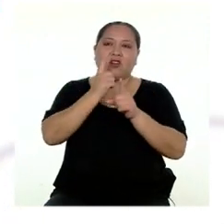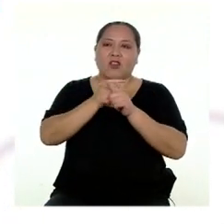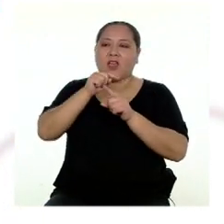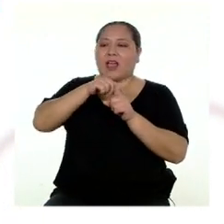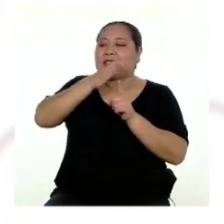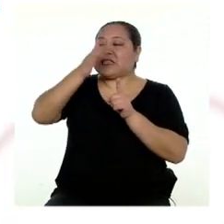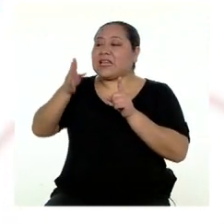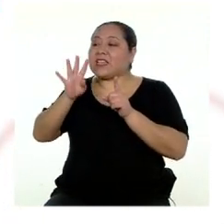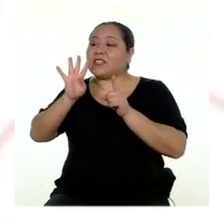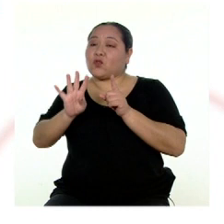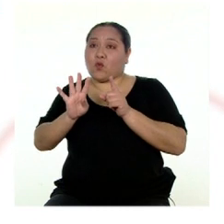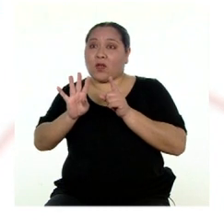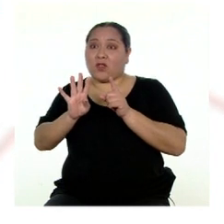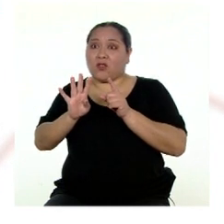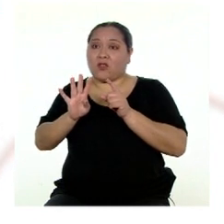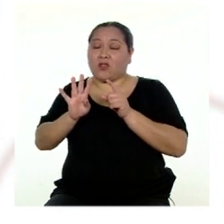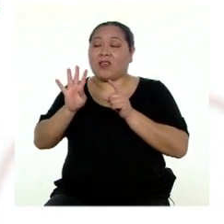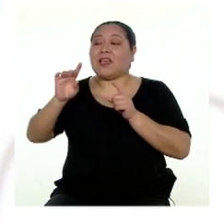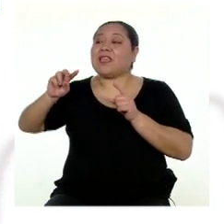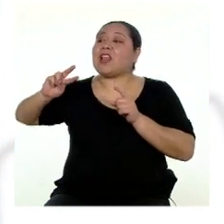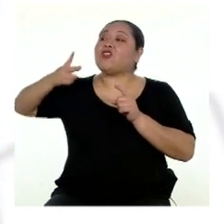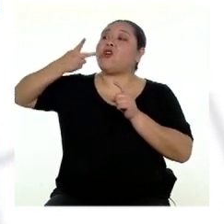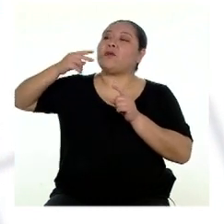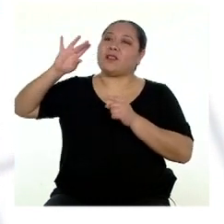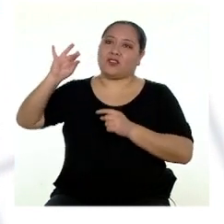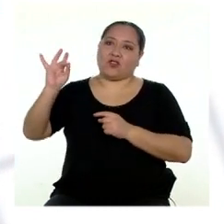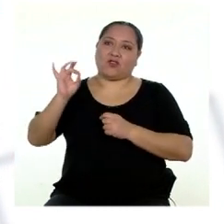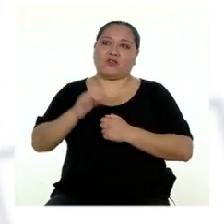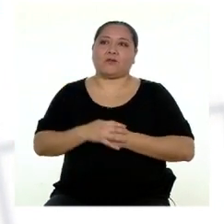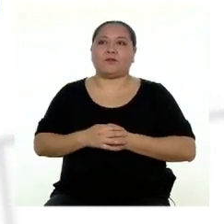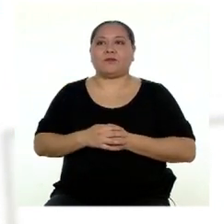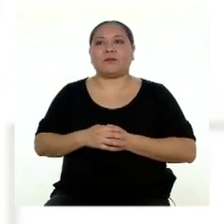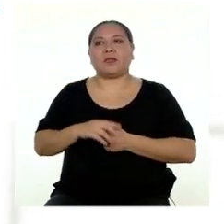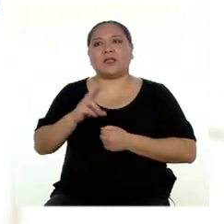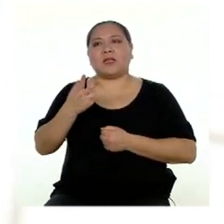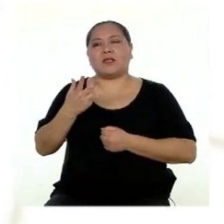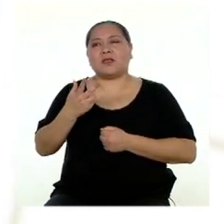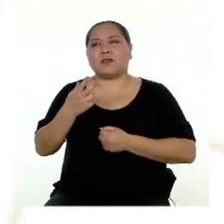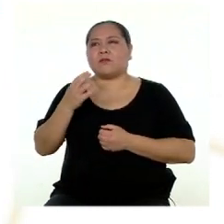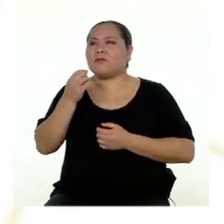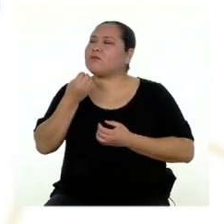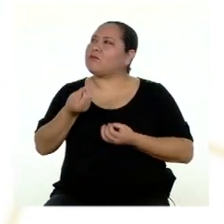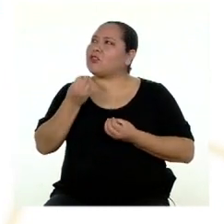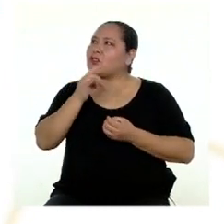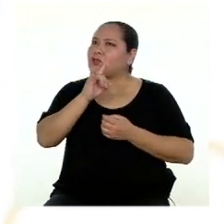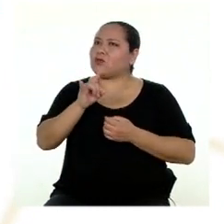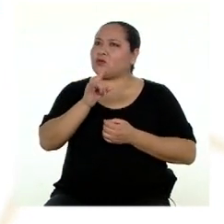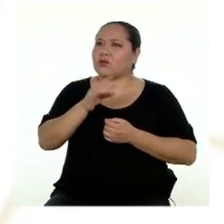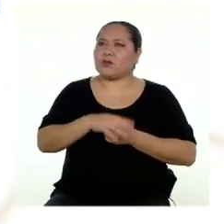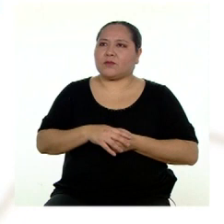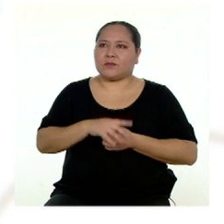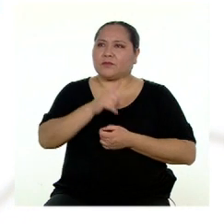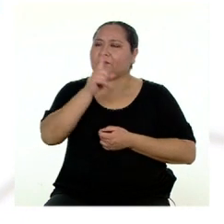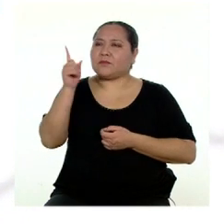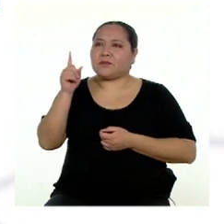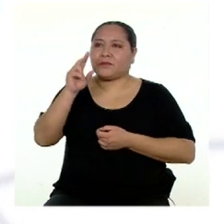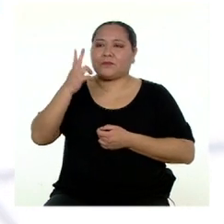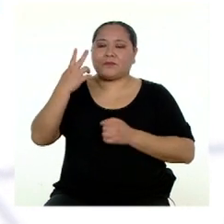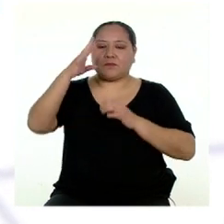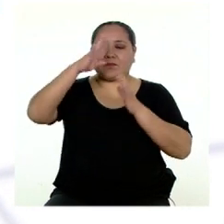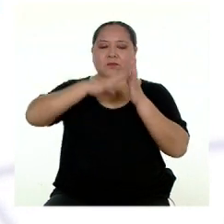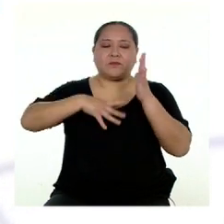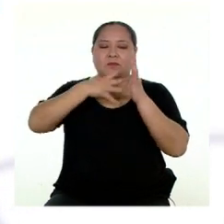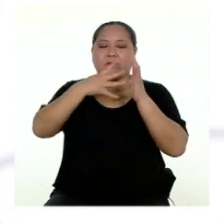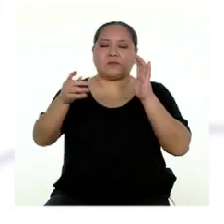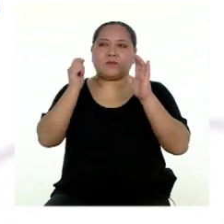de ese número es 8. Muy bien, profesora. ¿Y el tercer cuadrado para qué sirve? En ese tercer cuadrado